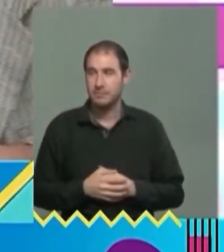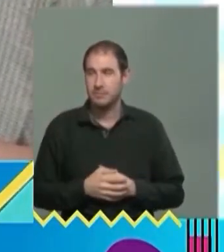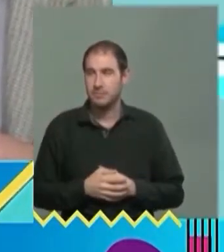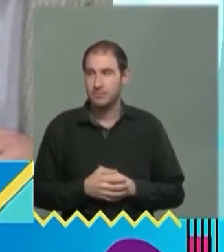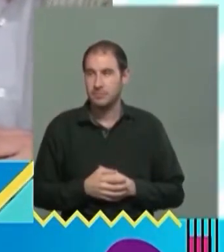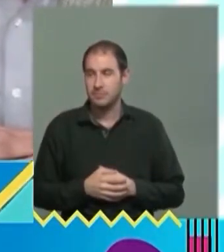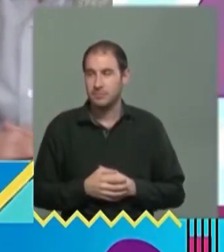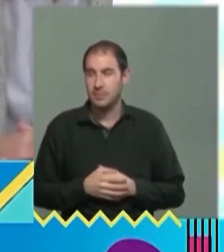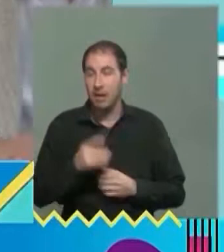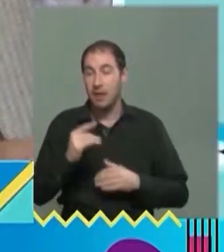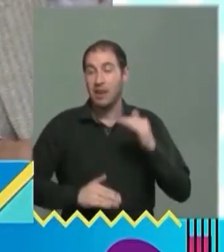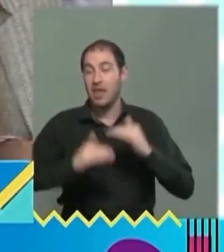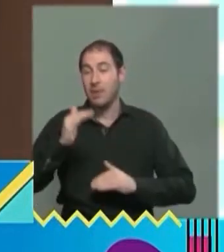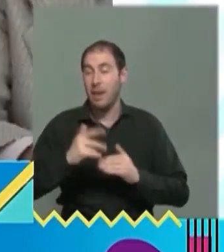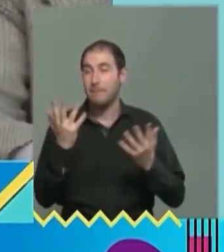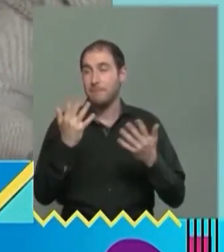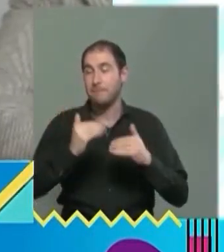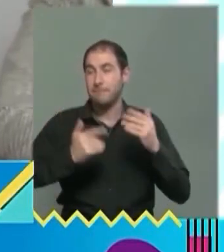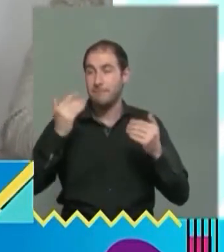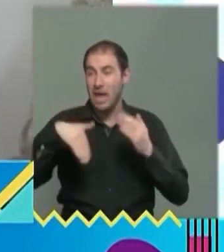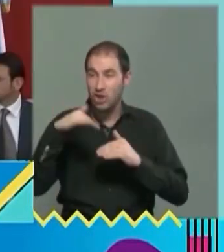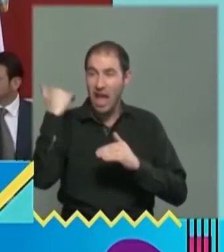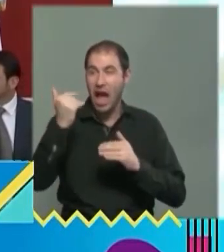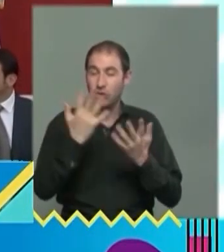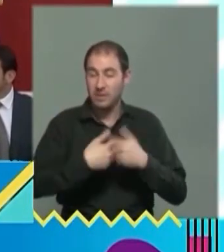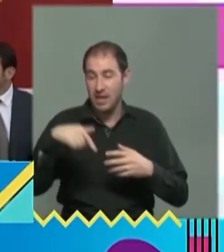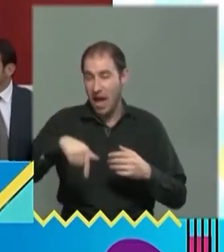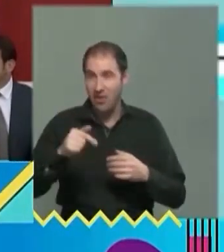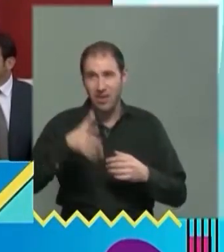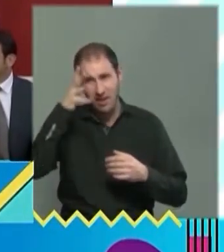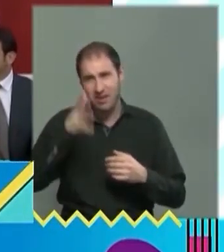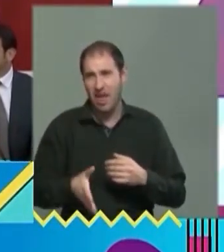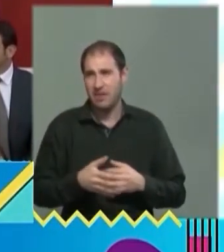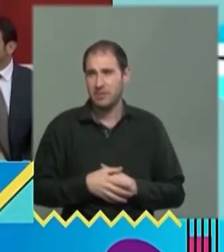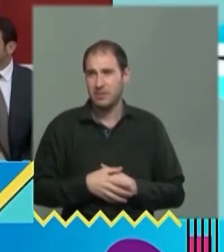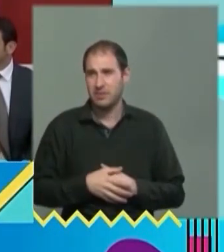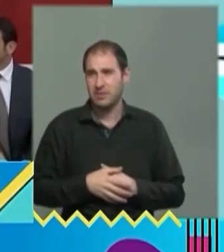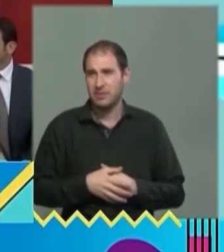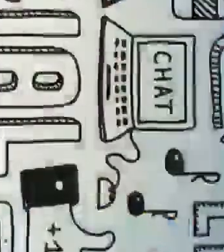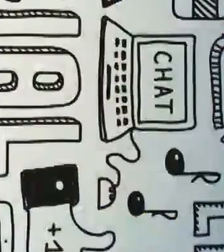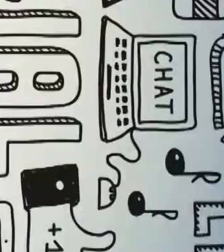para nivelar una mayoría automática que hay ahora. Es muy grave eso.